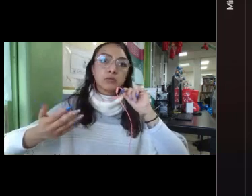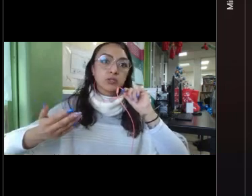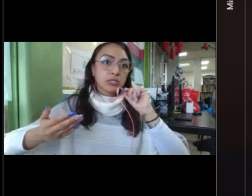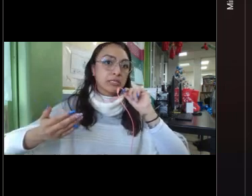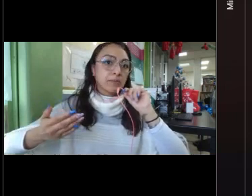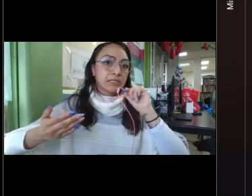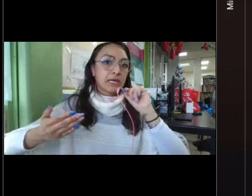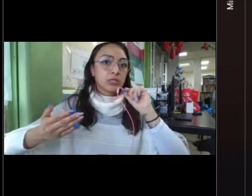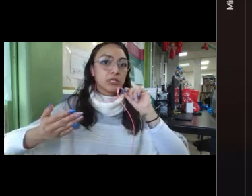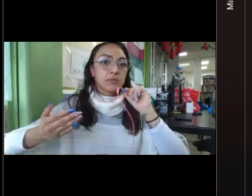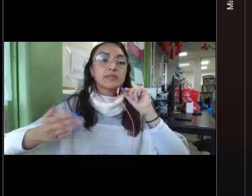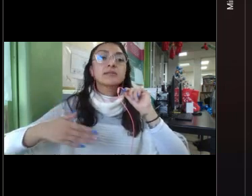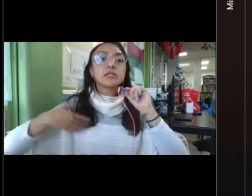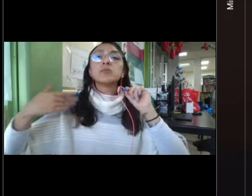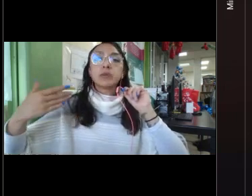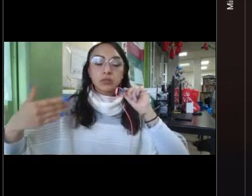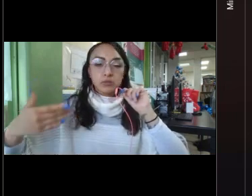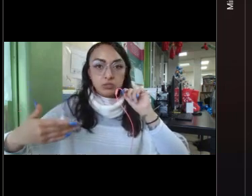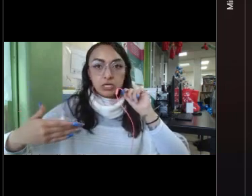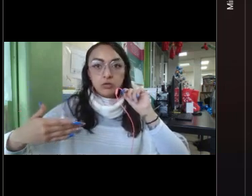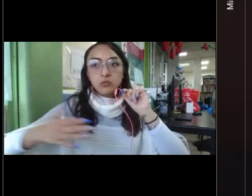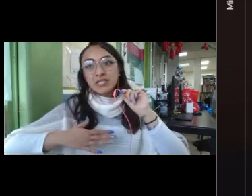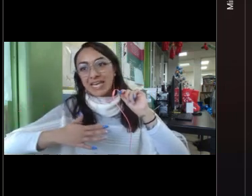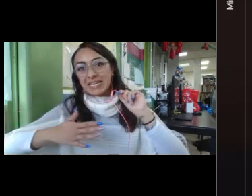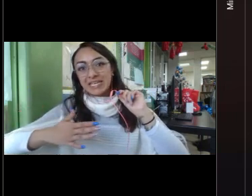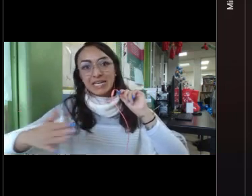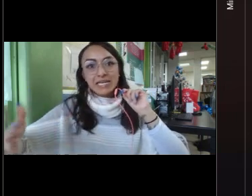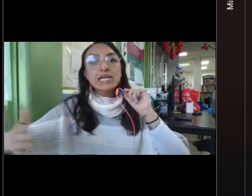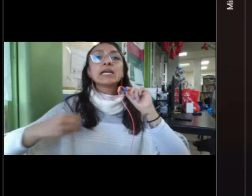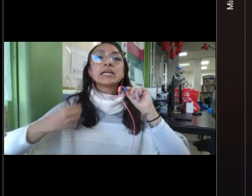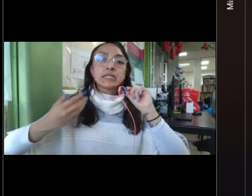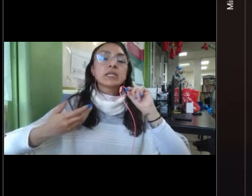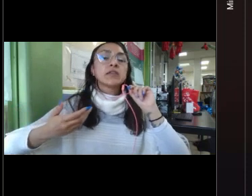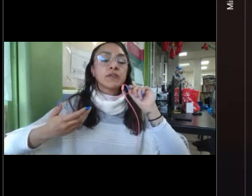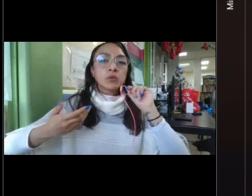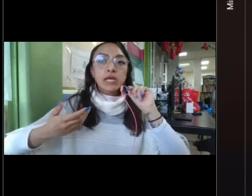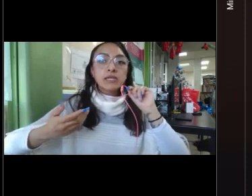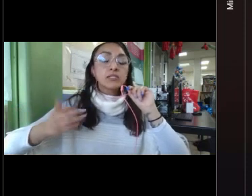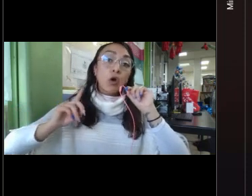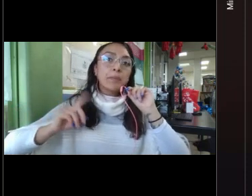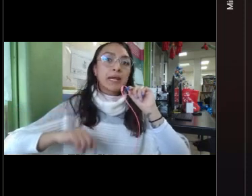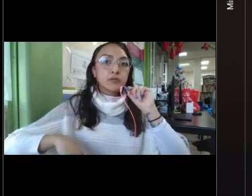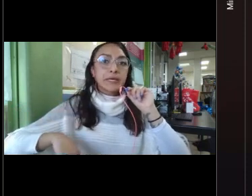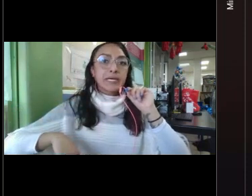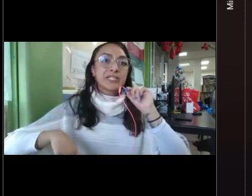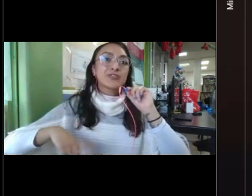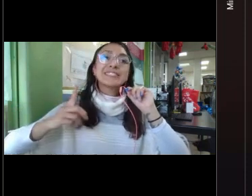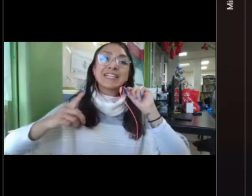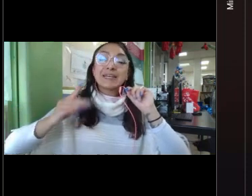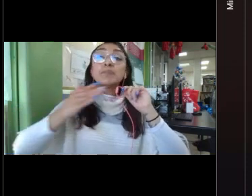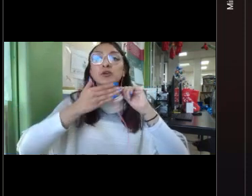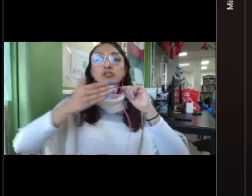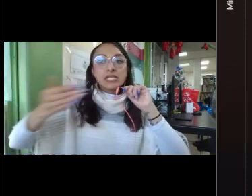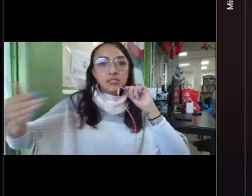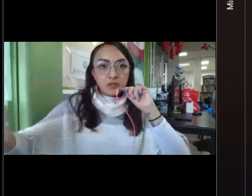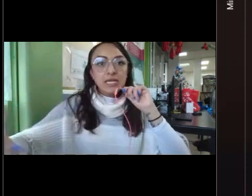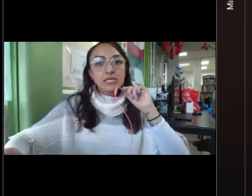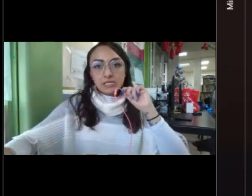para los alumnos con discapacidad auditiva, sino para nuestros alumnos en general que tienen dificultades o para los pequeñitos que están